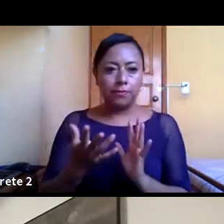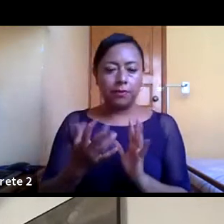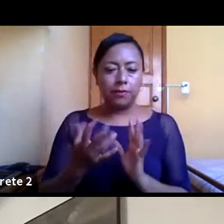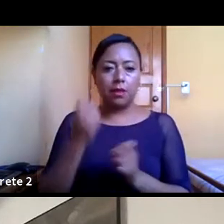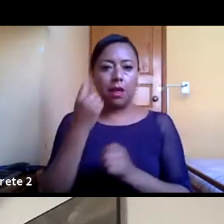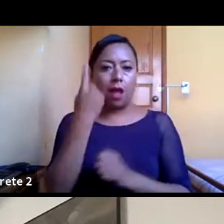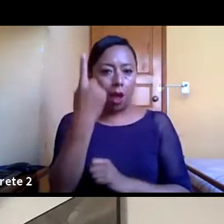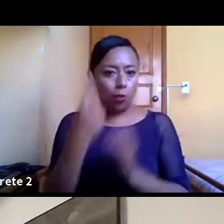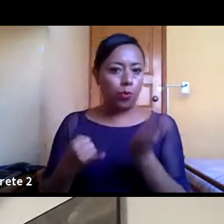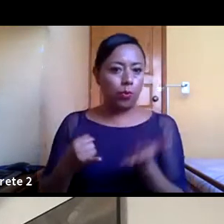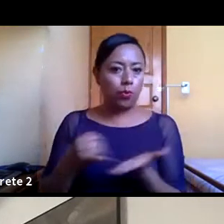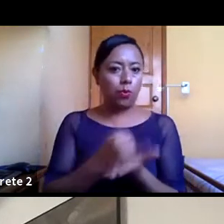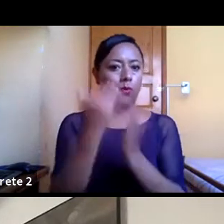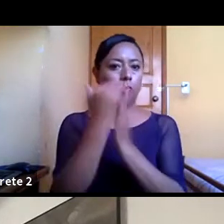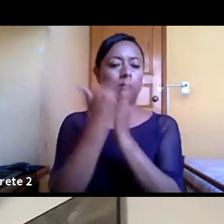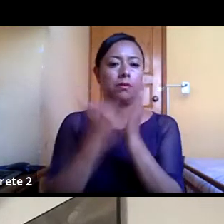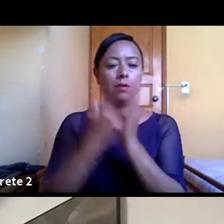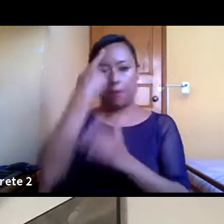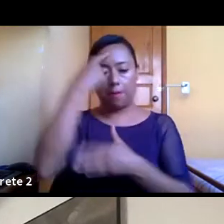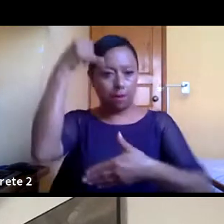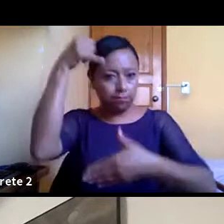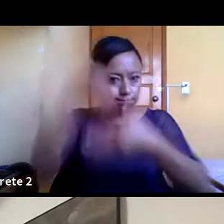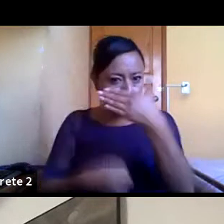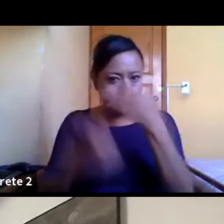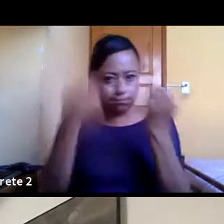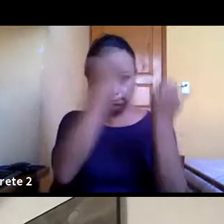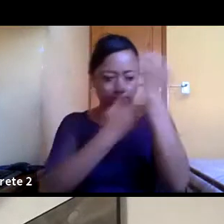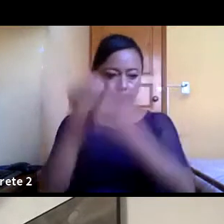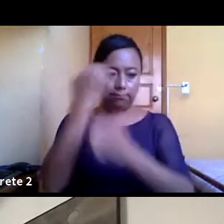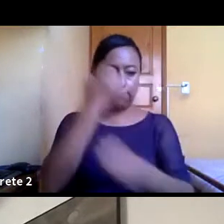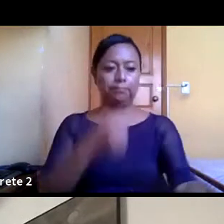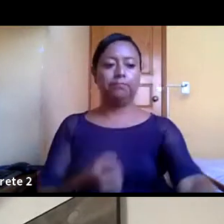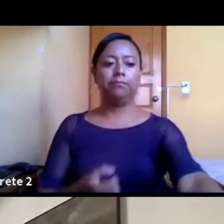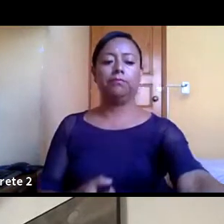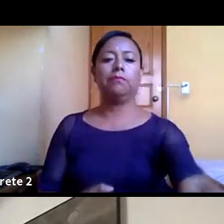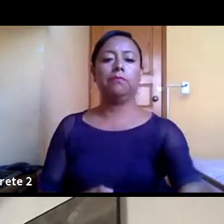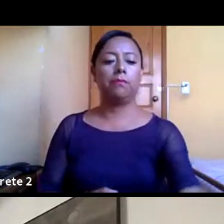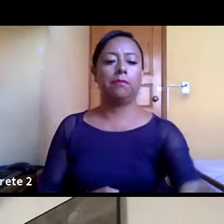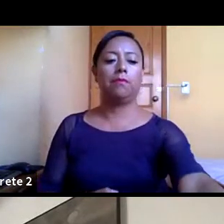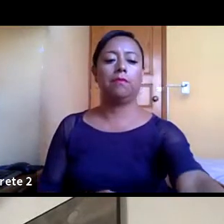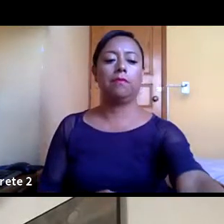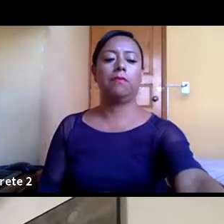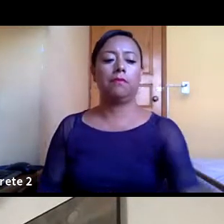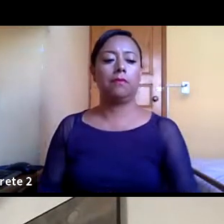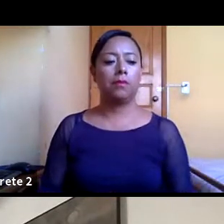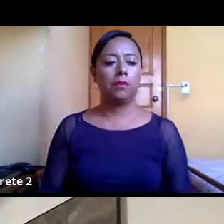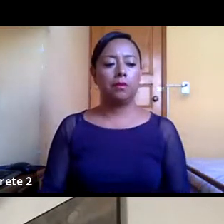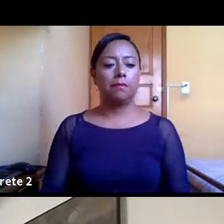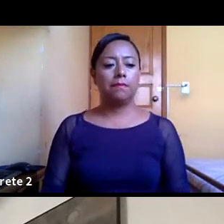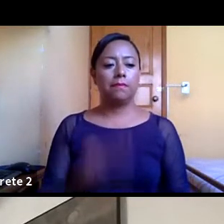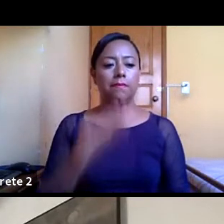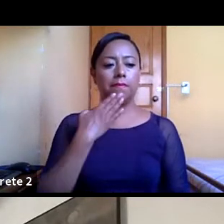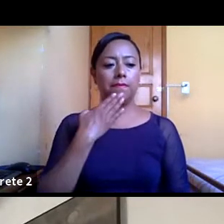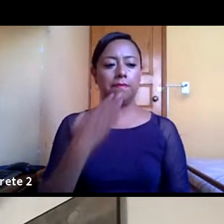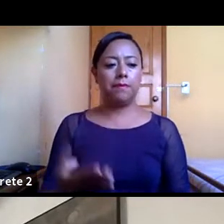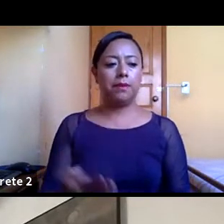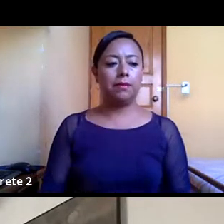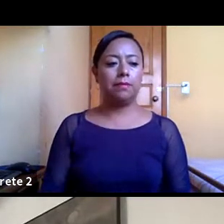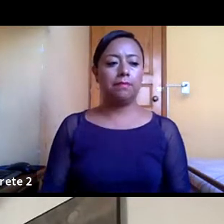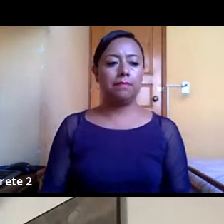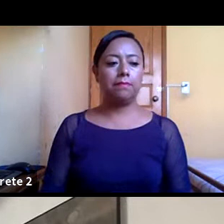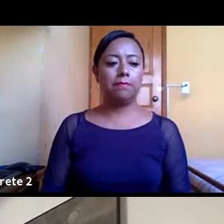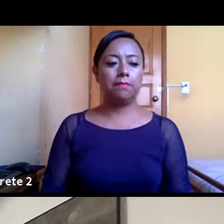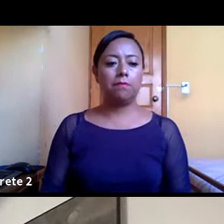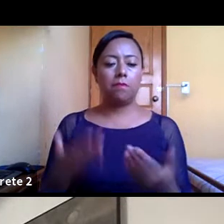profundizar en el análisis. Muy bien, damos lectura a la orden del día que tenemos y nos precisa cuál es el punto que